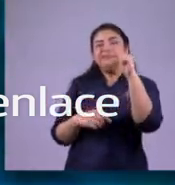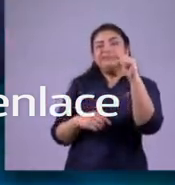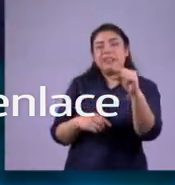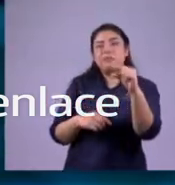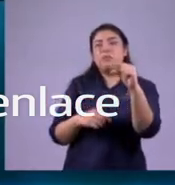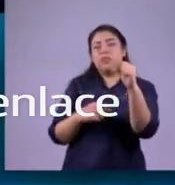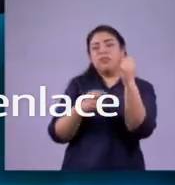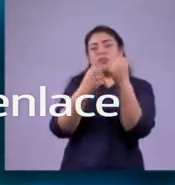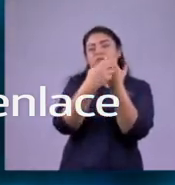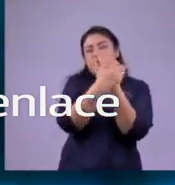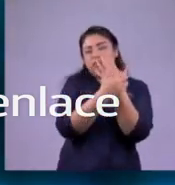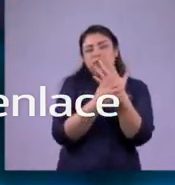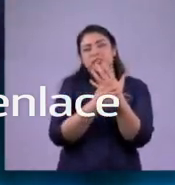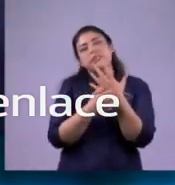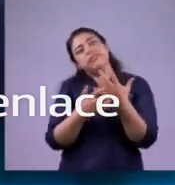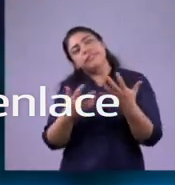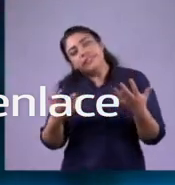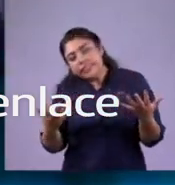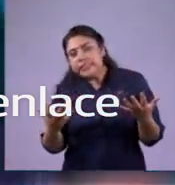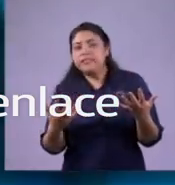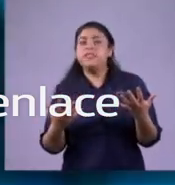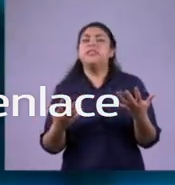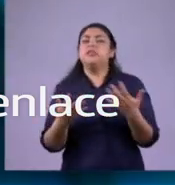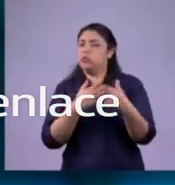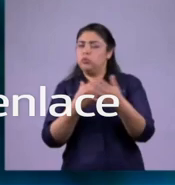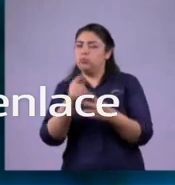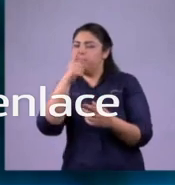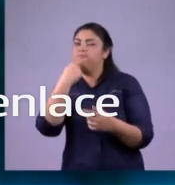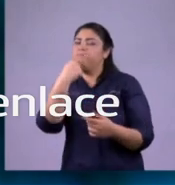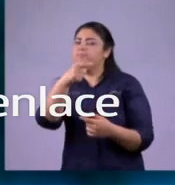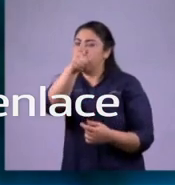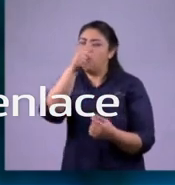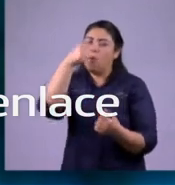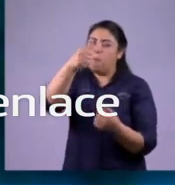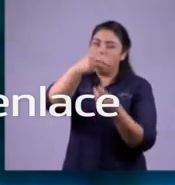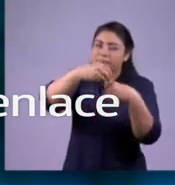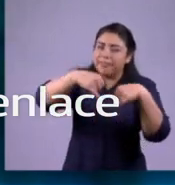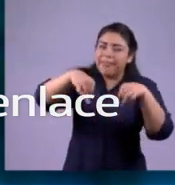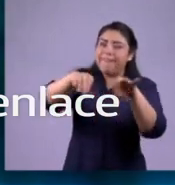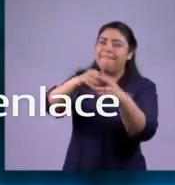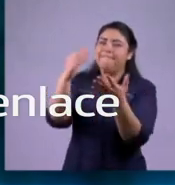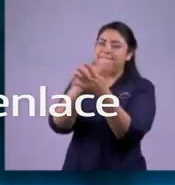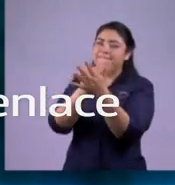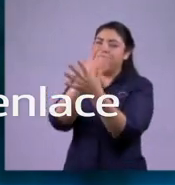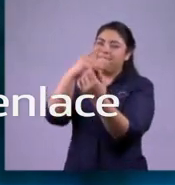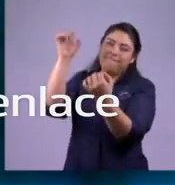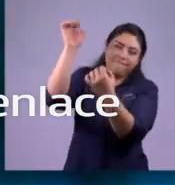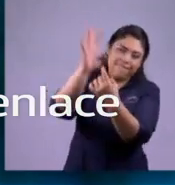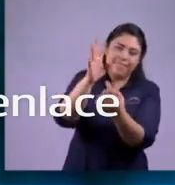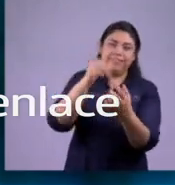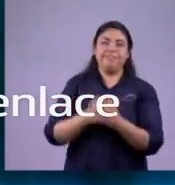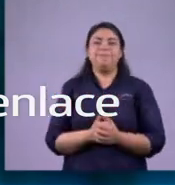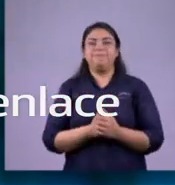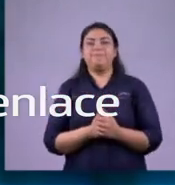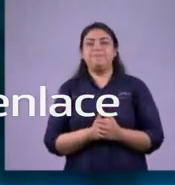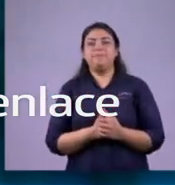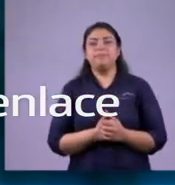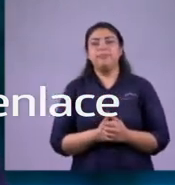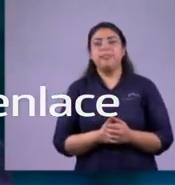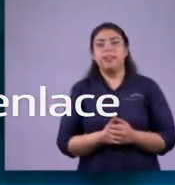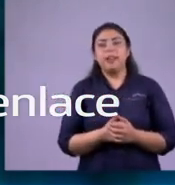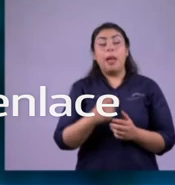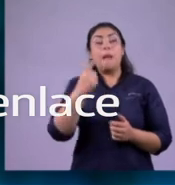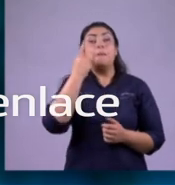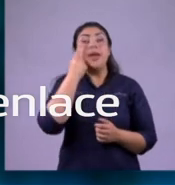en el 30 eres buena tierra y te declaro buena tierra para la palabra de dios ojo la palabra de dios es una